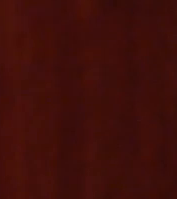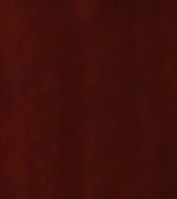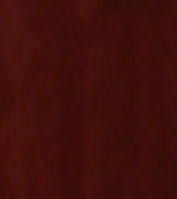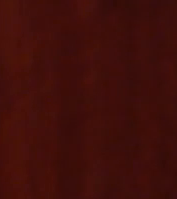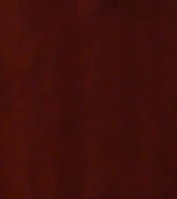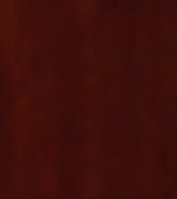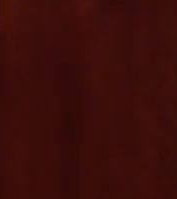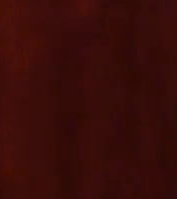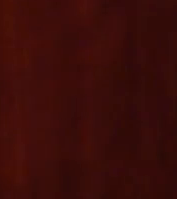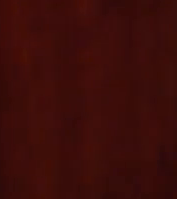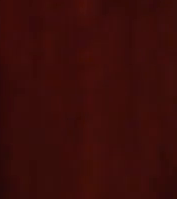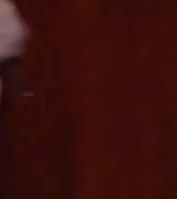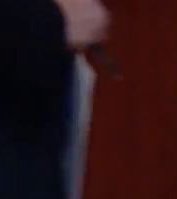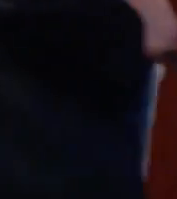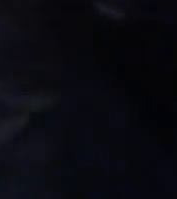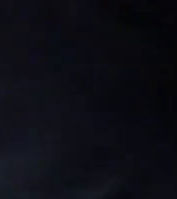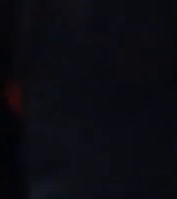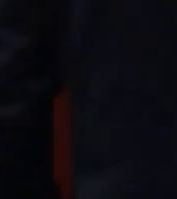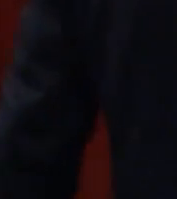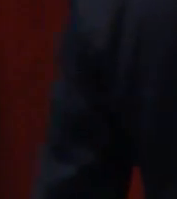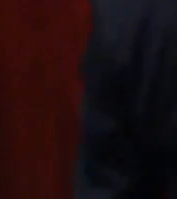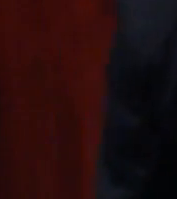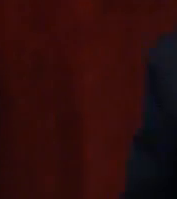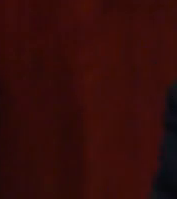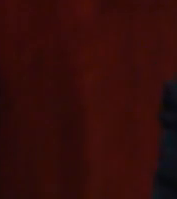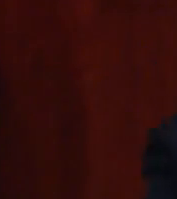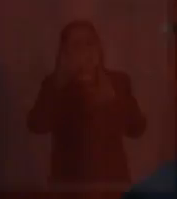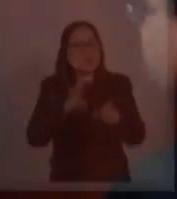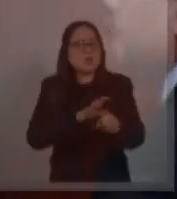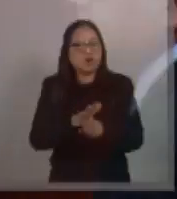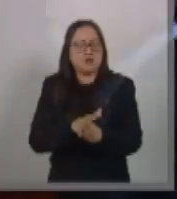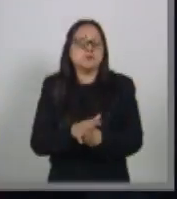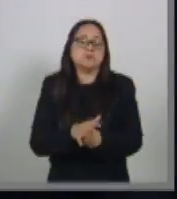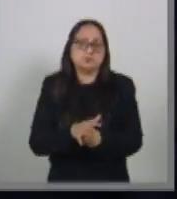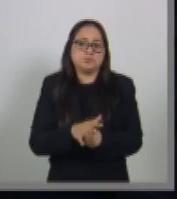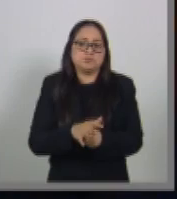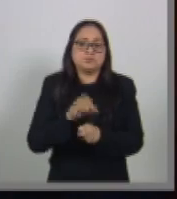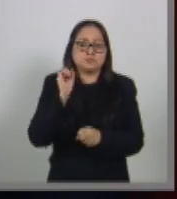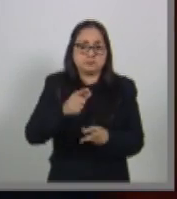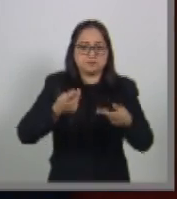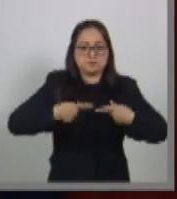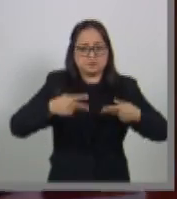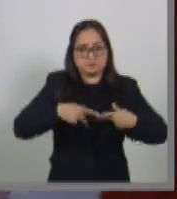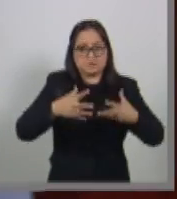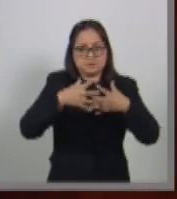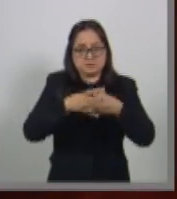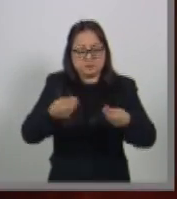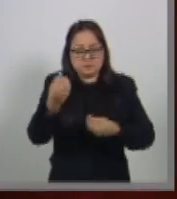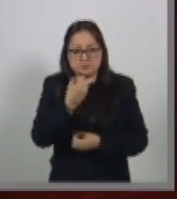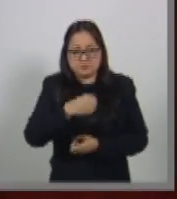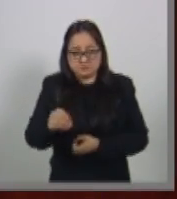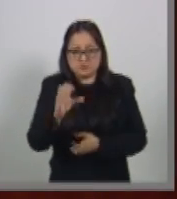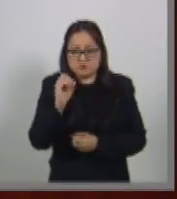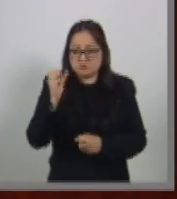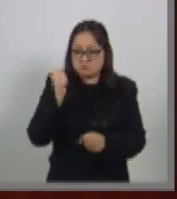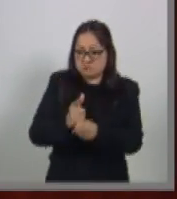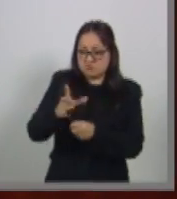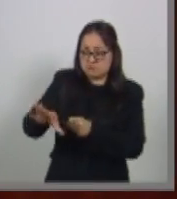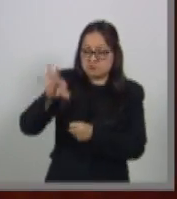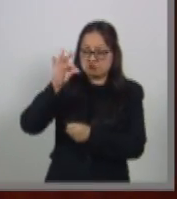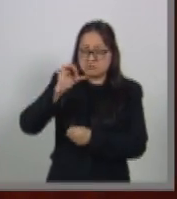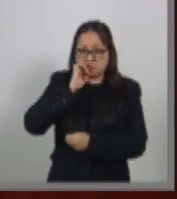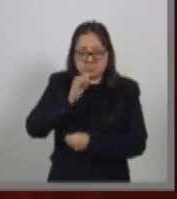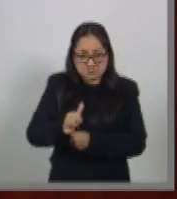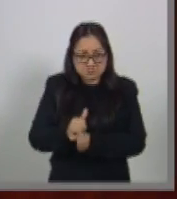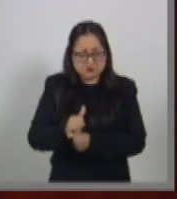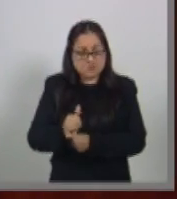las organizaciones de la sociedad civil en materia de las personas desaparecidas o no localizadas,